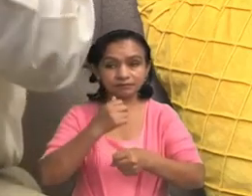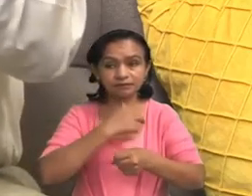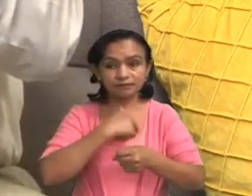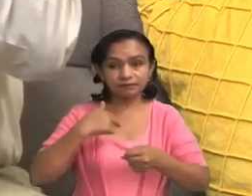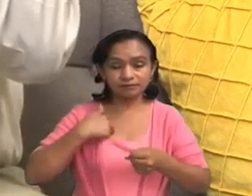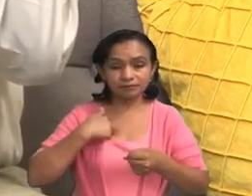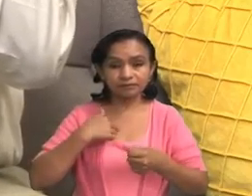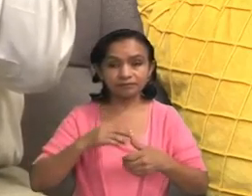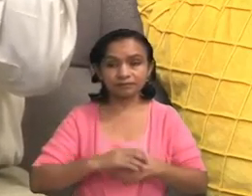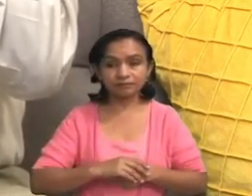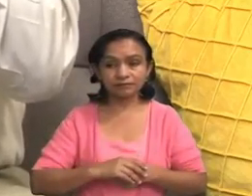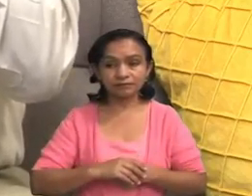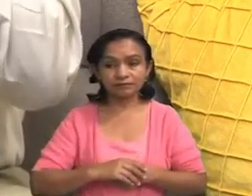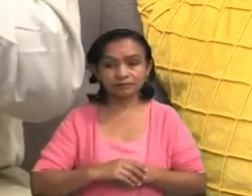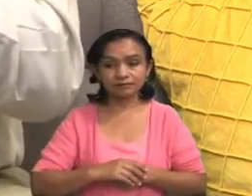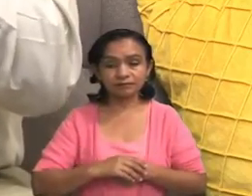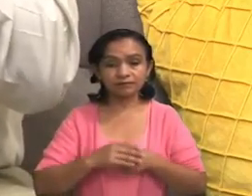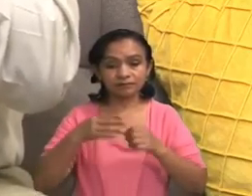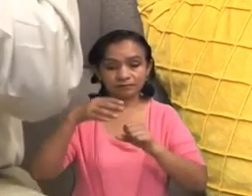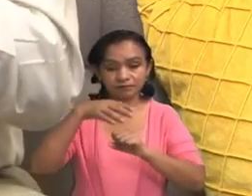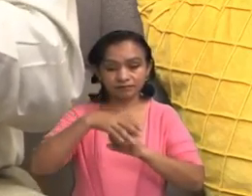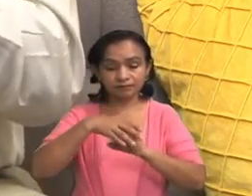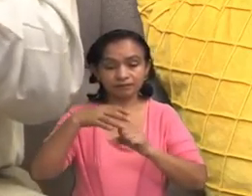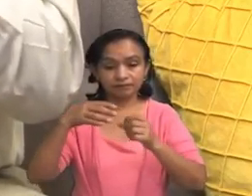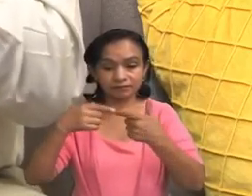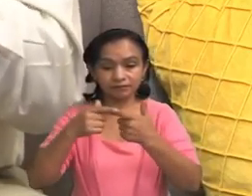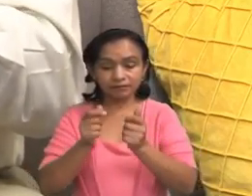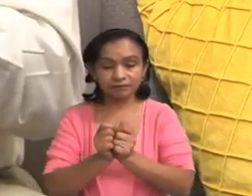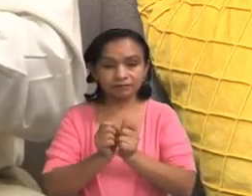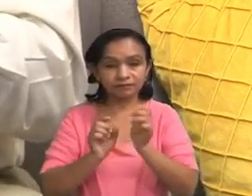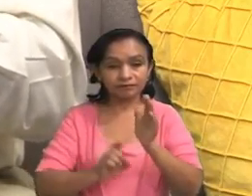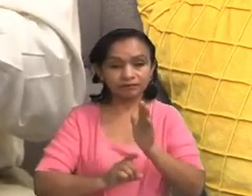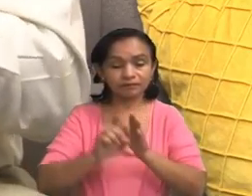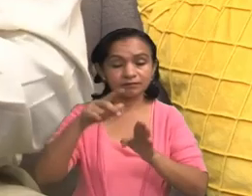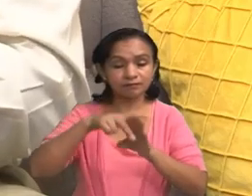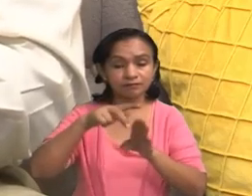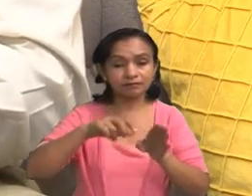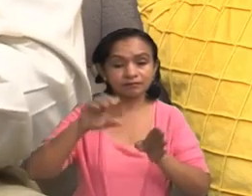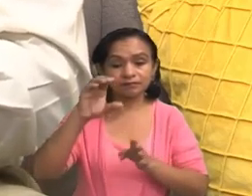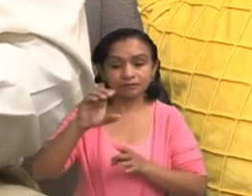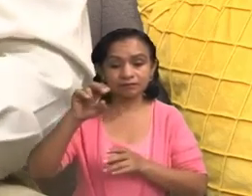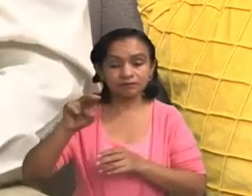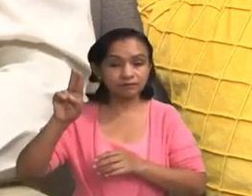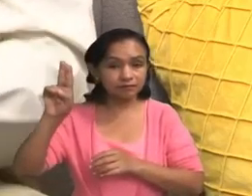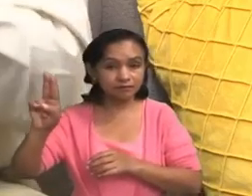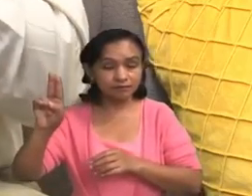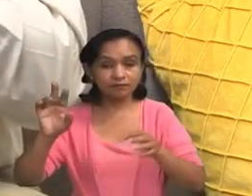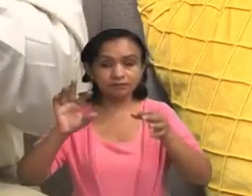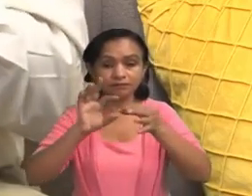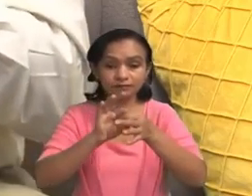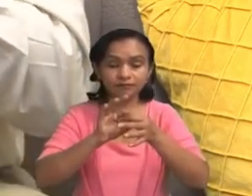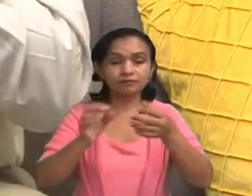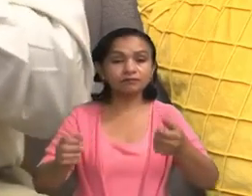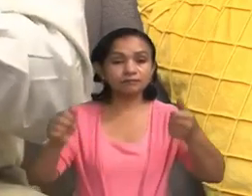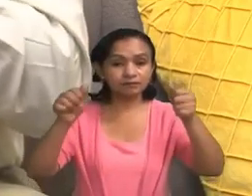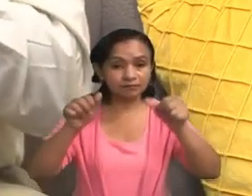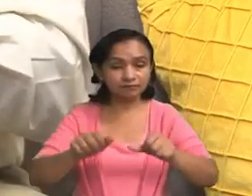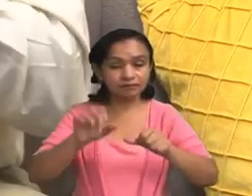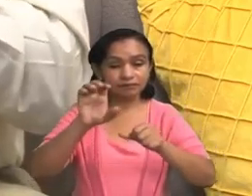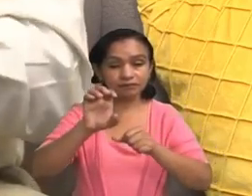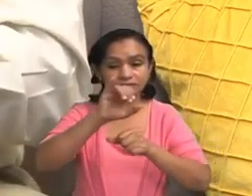para la Comisión Interinstitucional de Desarrollo Rural del CNU. O sea, ahí se establecen ejes